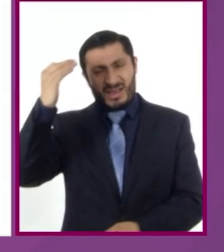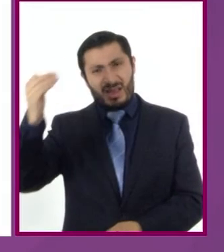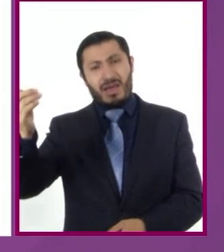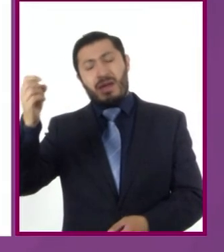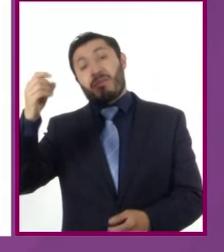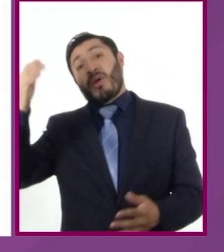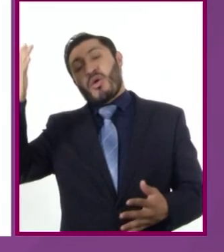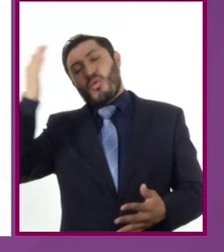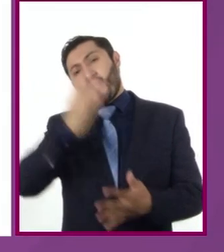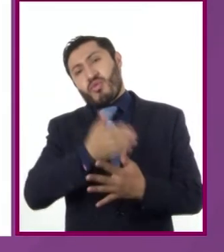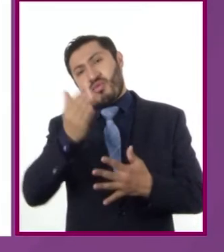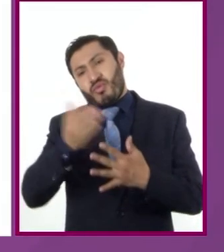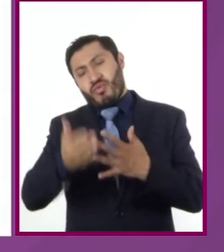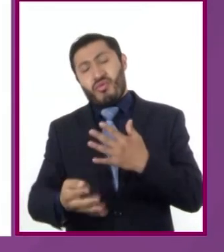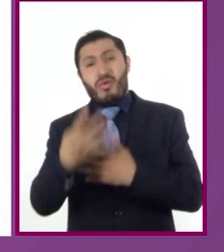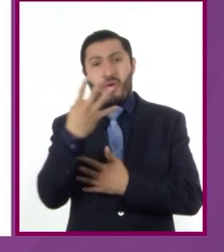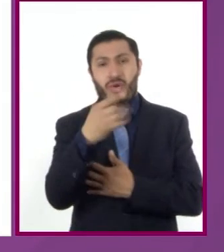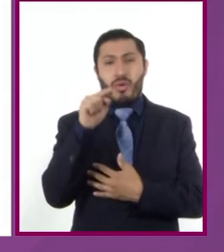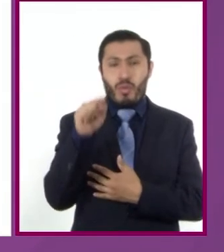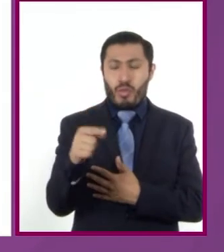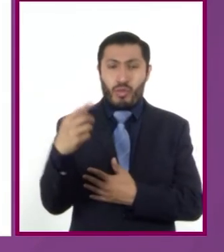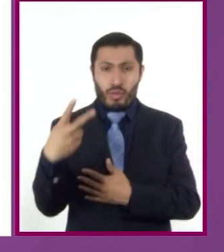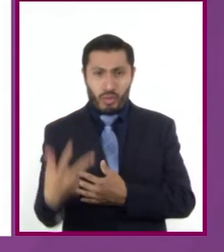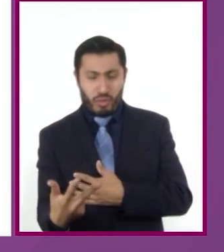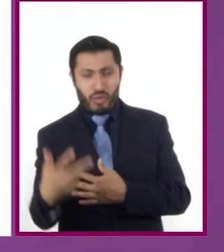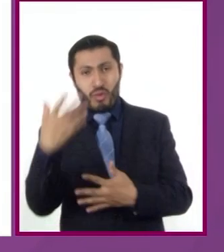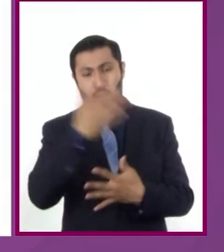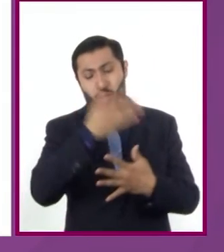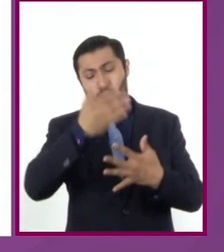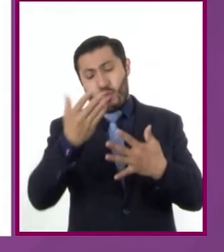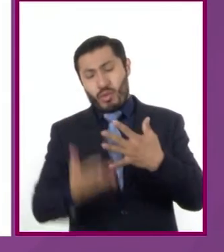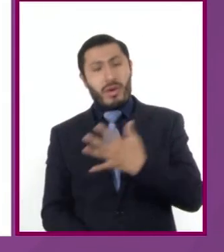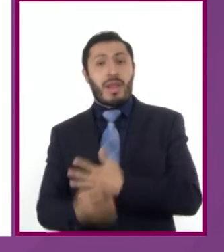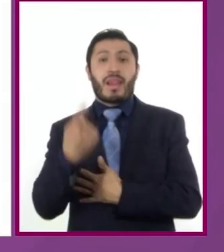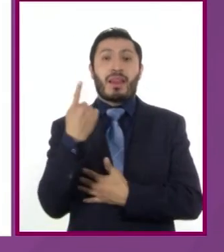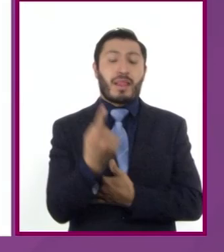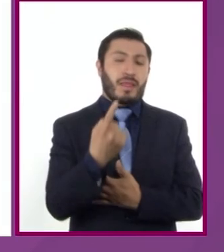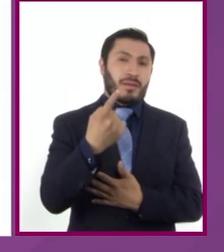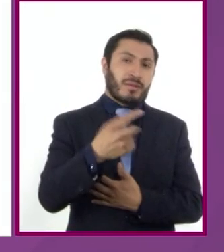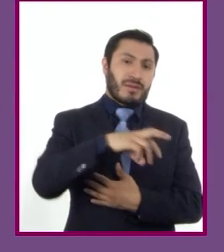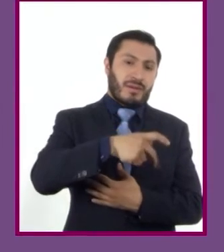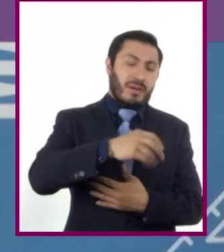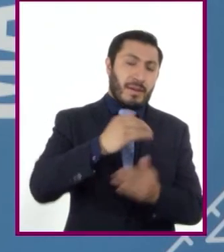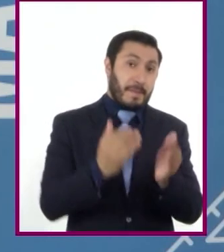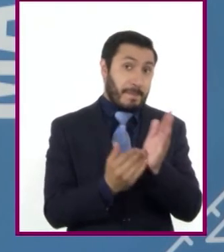alberca es 4.8 partes de lo que se lleva una sola llave abierta.